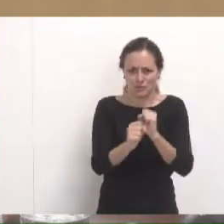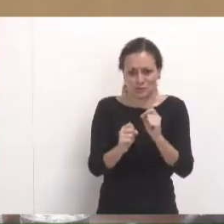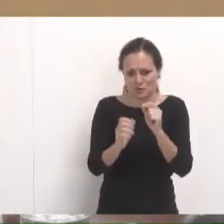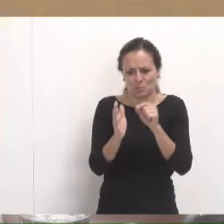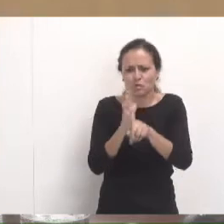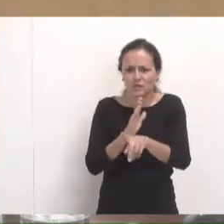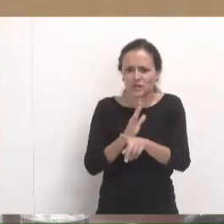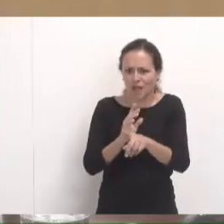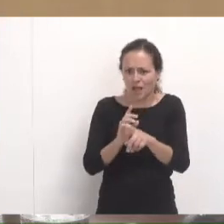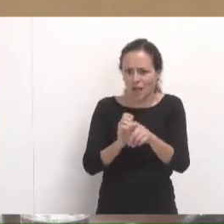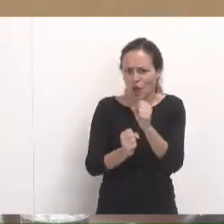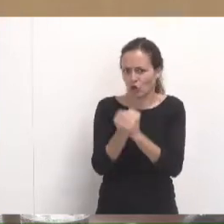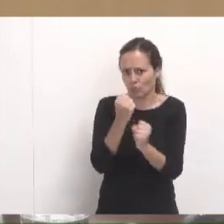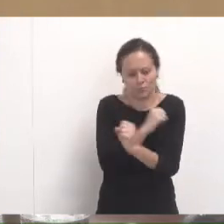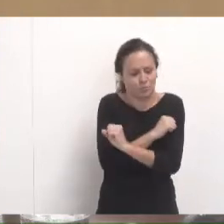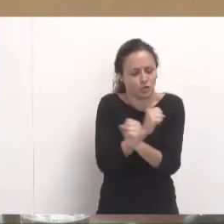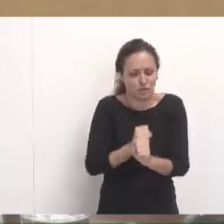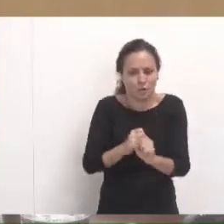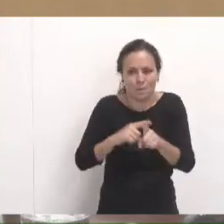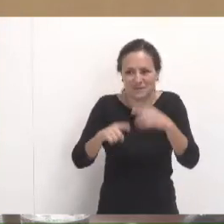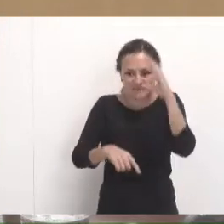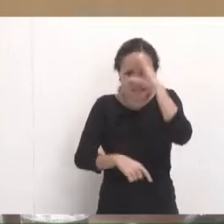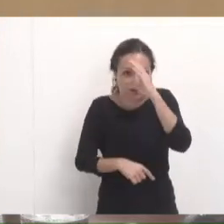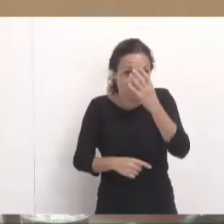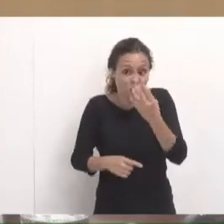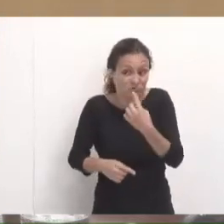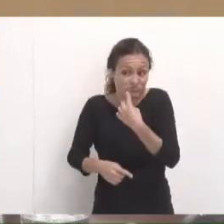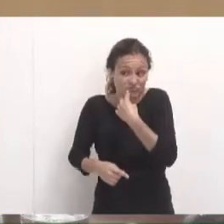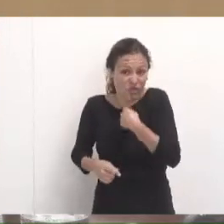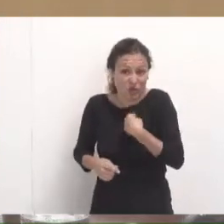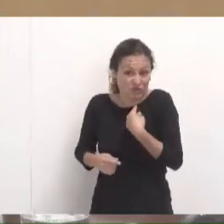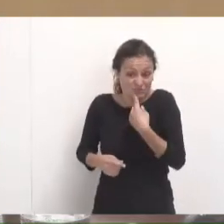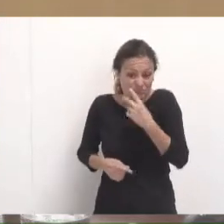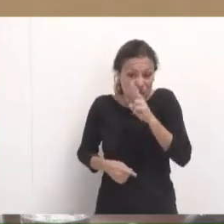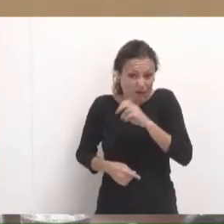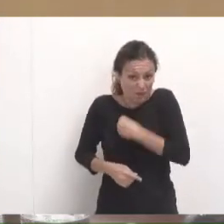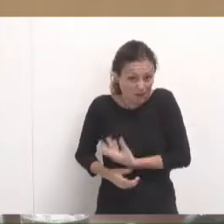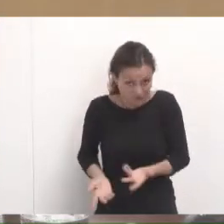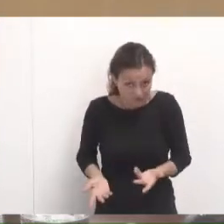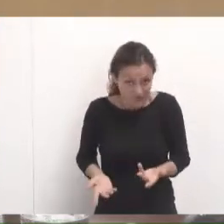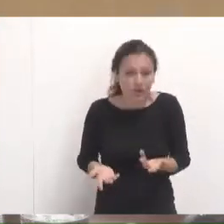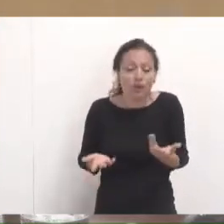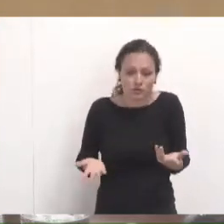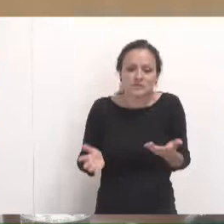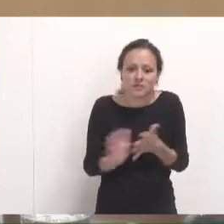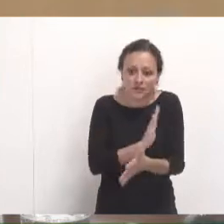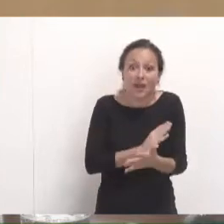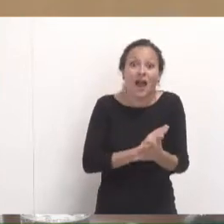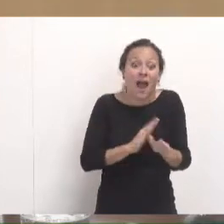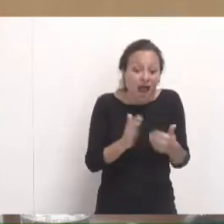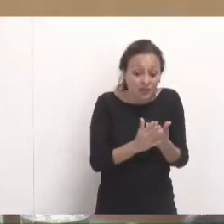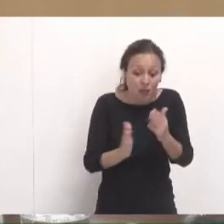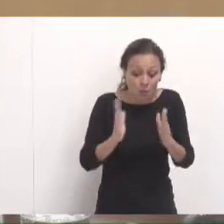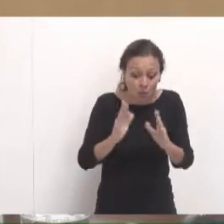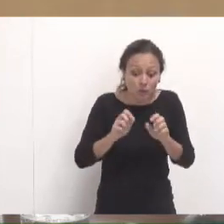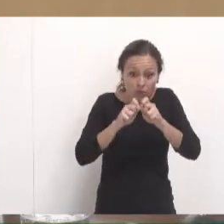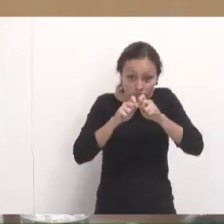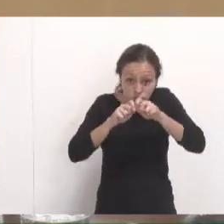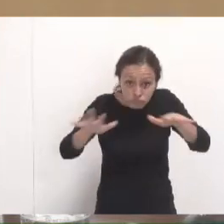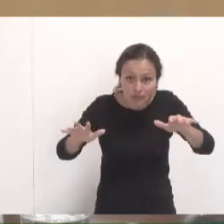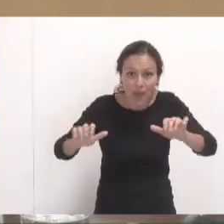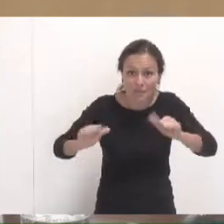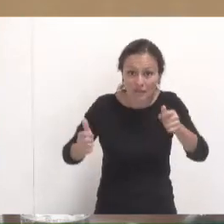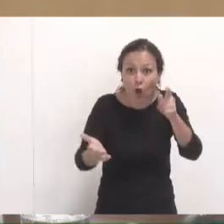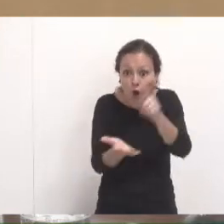económico y no tenga sustentado desde un punto de vista científico. Por desgracia, hasta que no se manifiesta, en un momento determinado, no se puede actuar, y siempre la actuación,